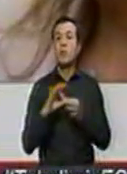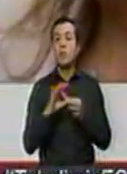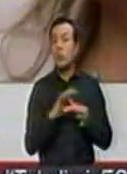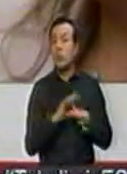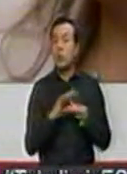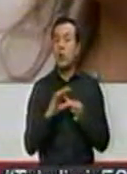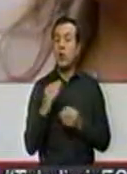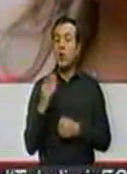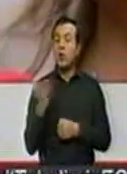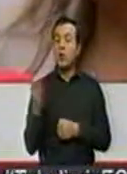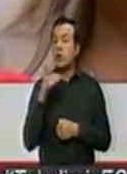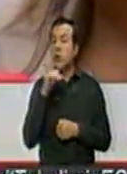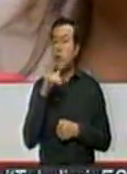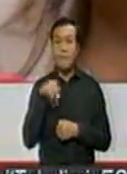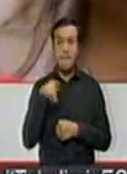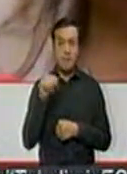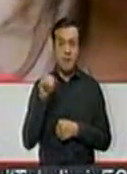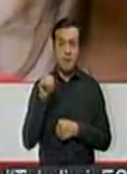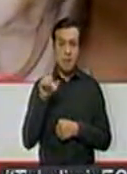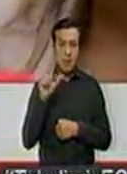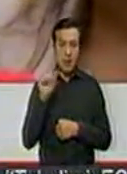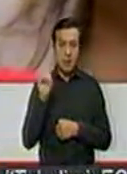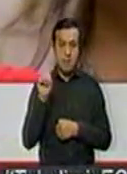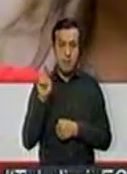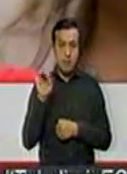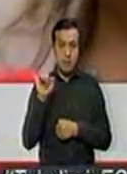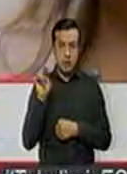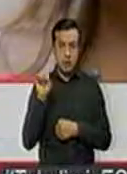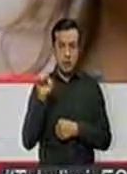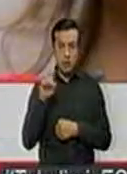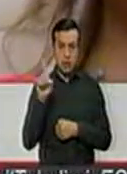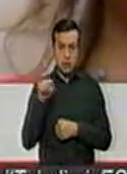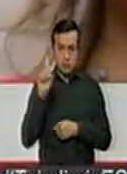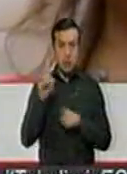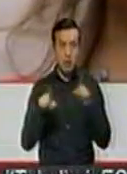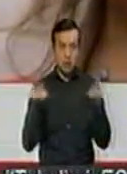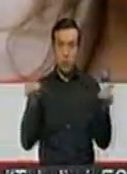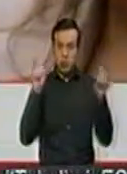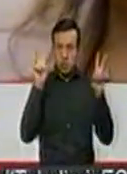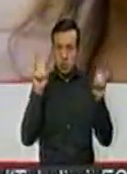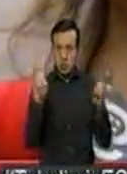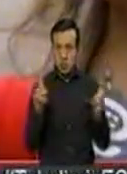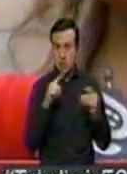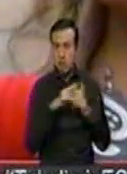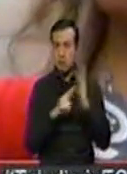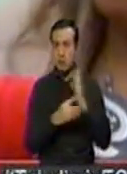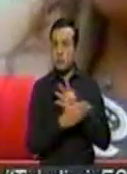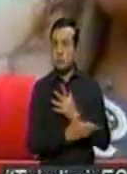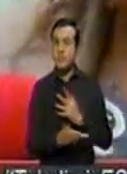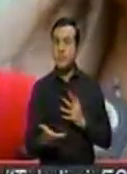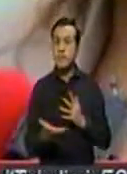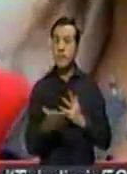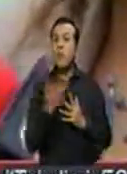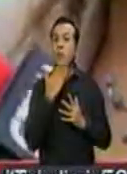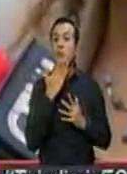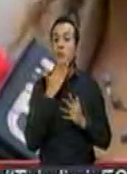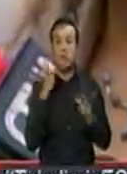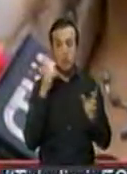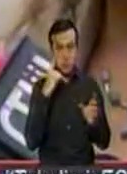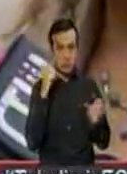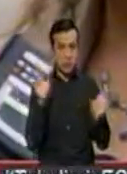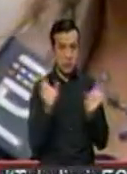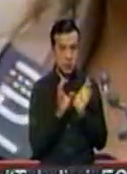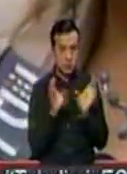con Pamela Martínez y otros temas vinculados con